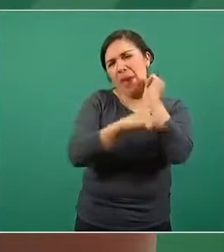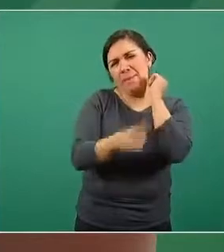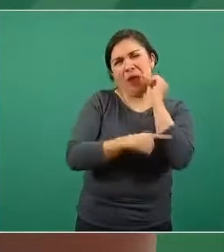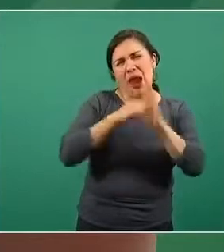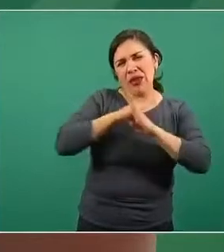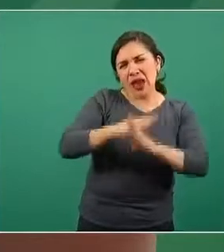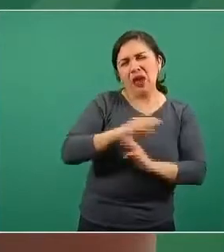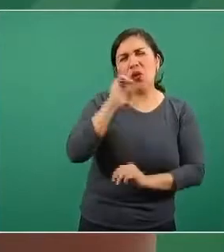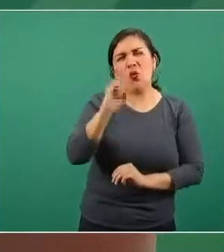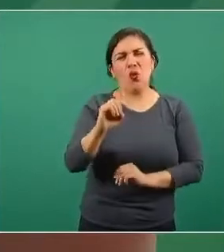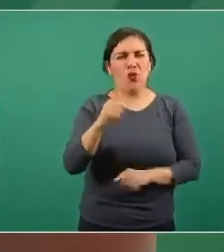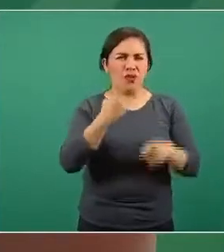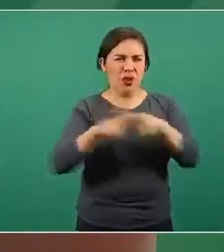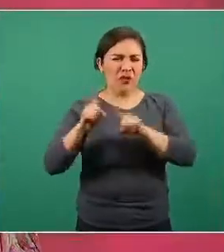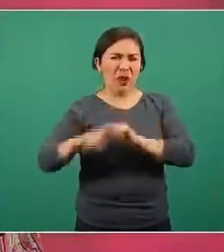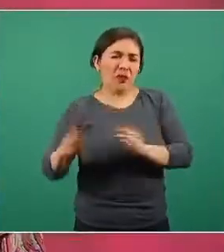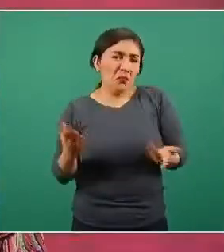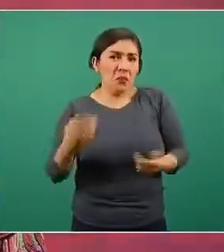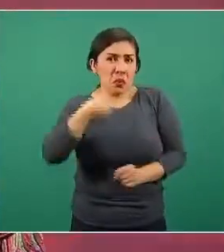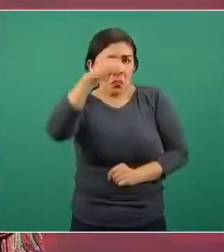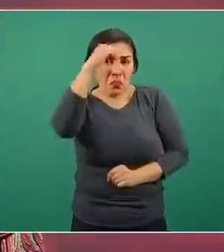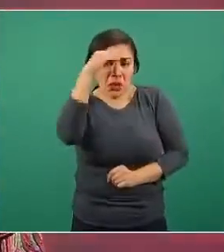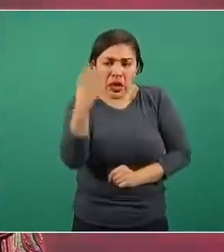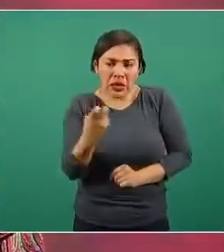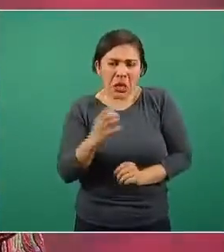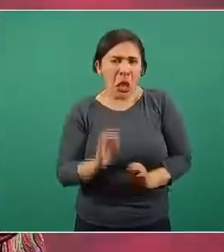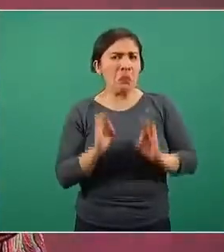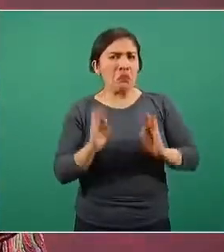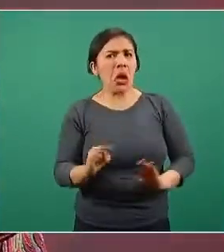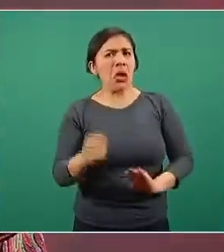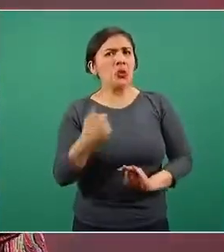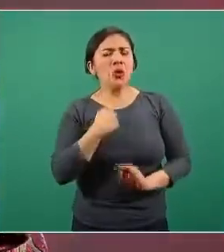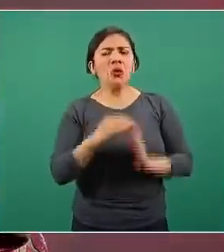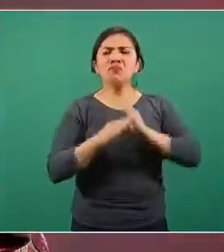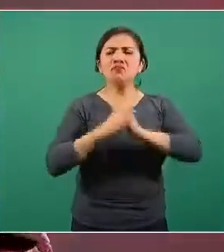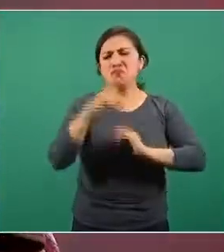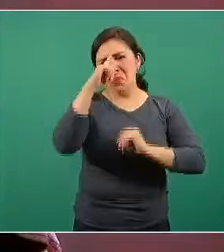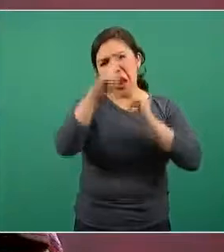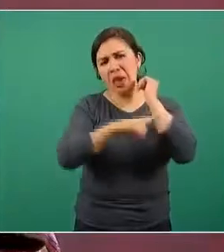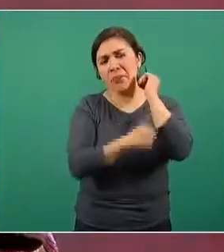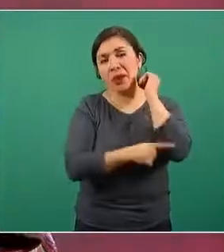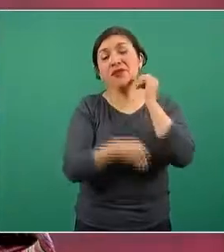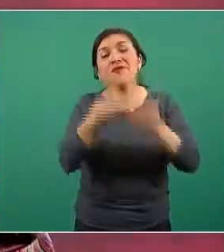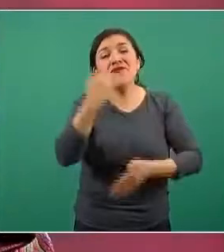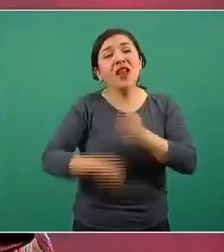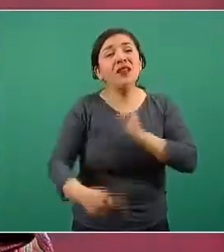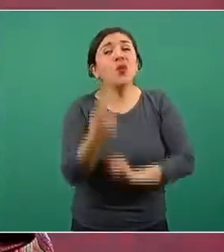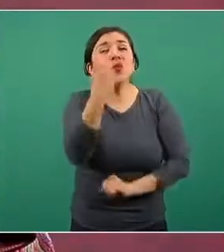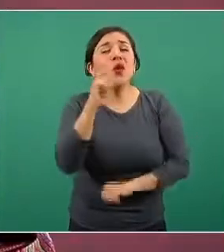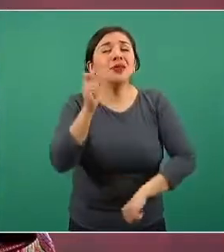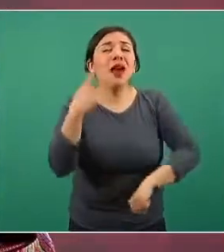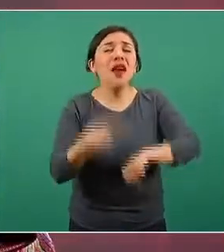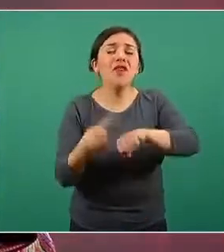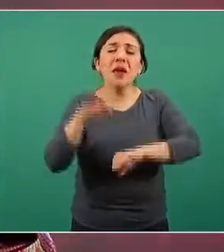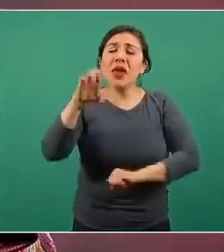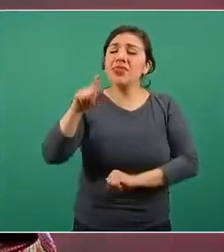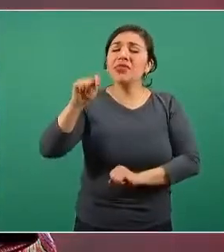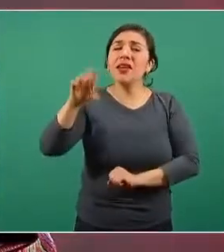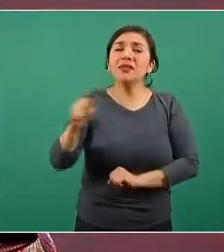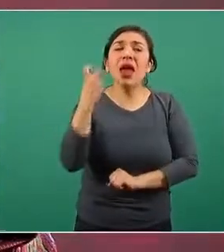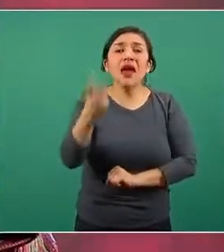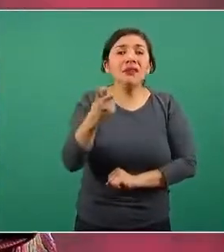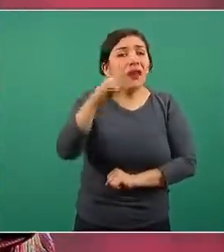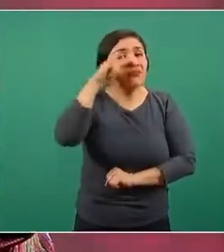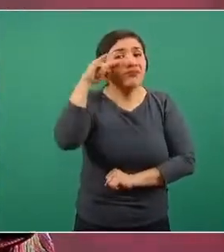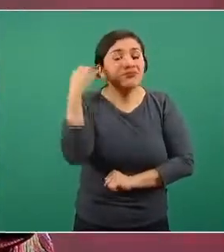método y pienso que con eso pues estoy previniendo los embarazos, pero nos olvidamos de las infecciones de transmisión sexual.